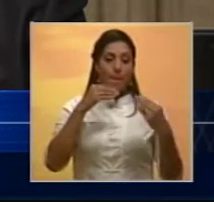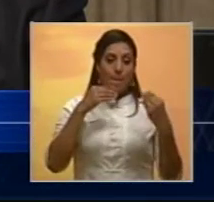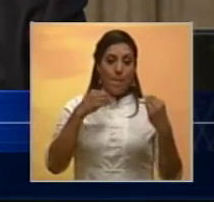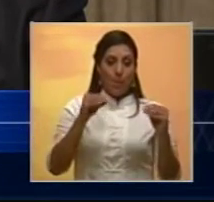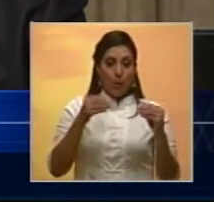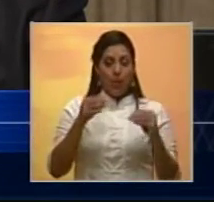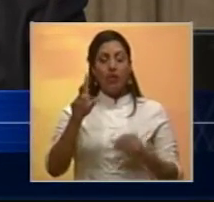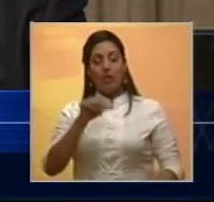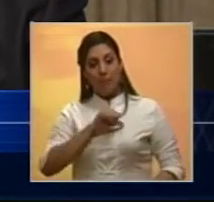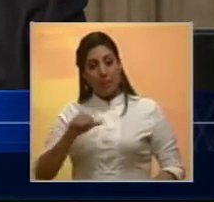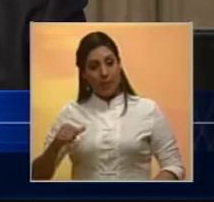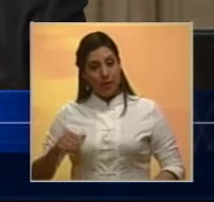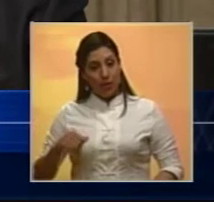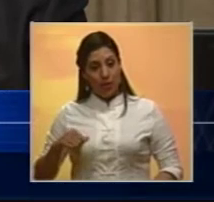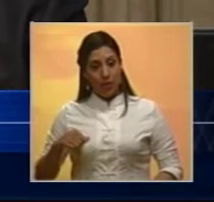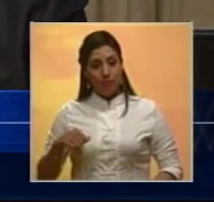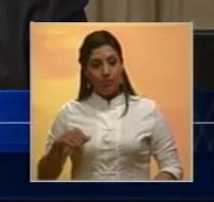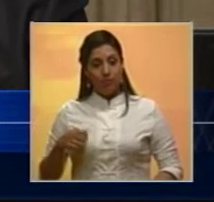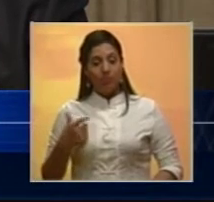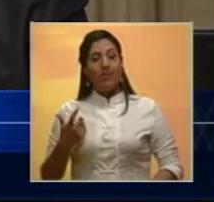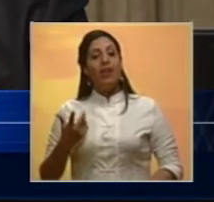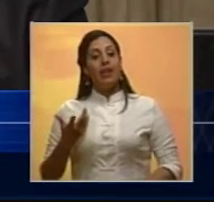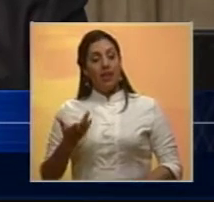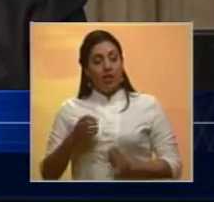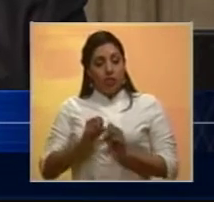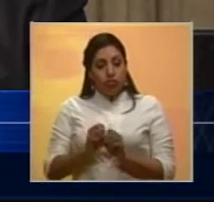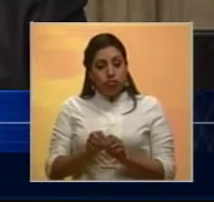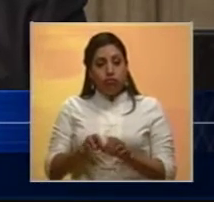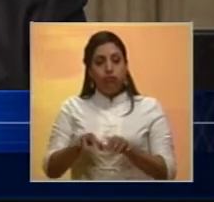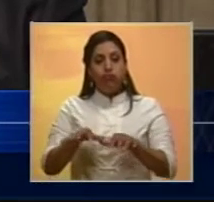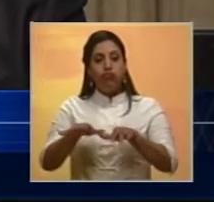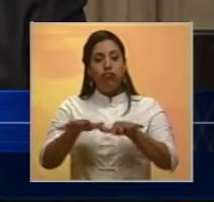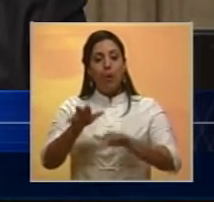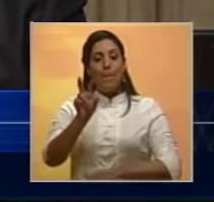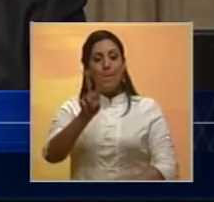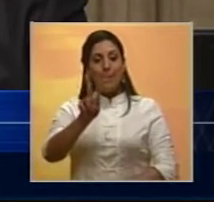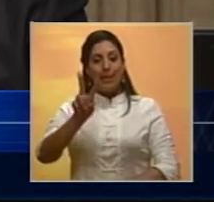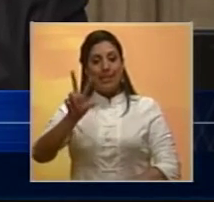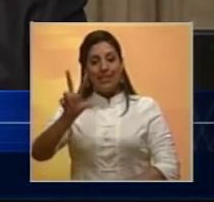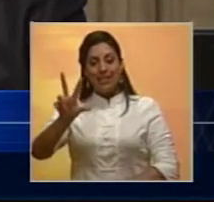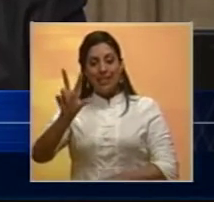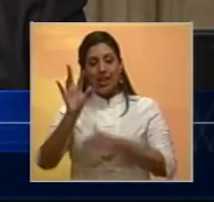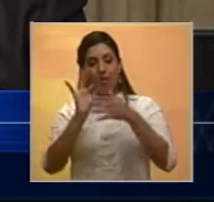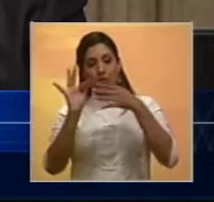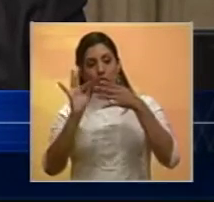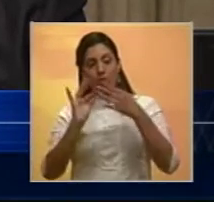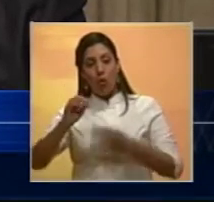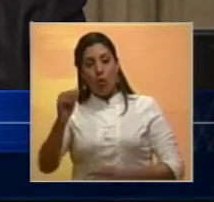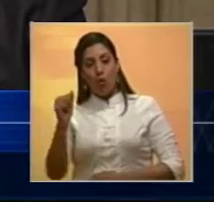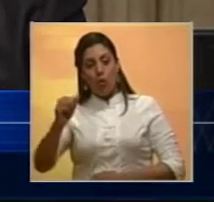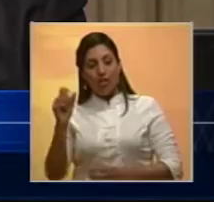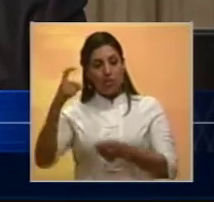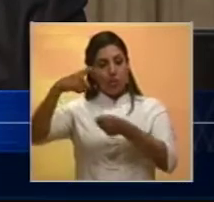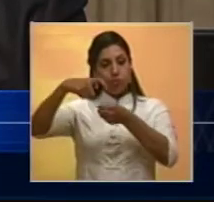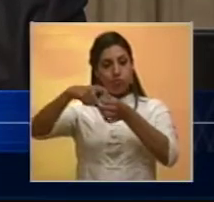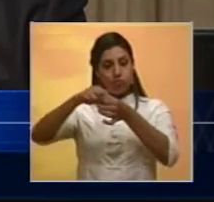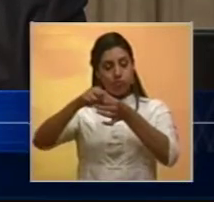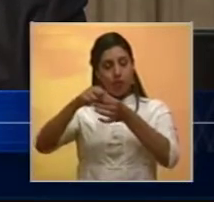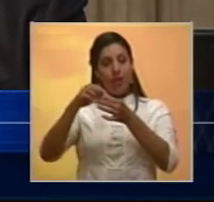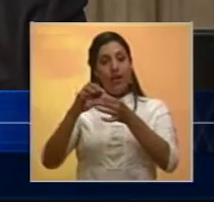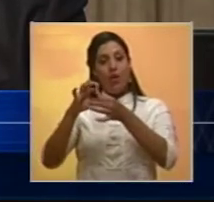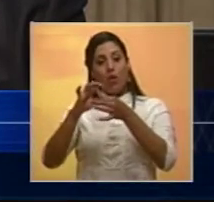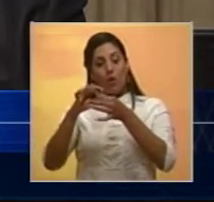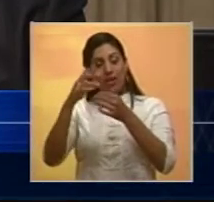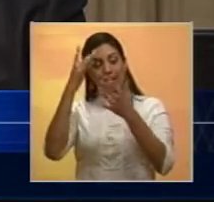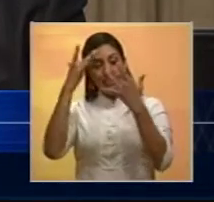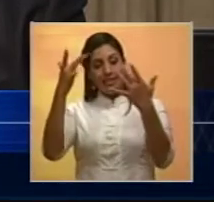públicos como privados, y se desplegaron 23 funcionarios adscritos a la unidad